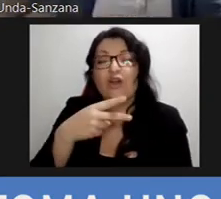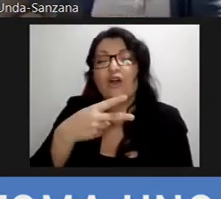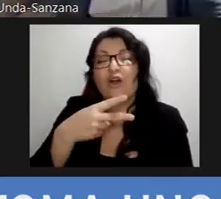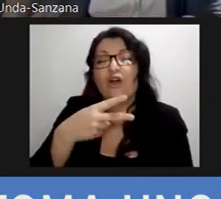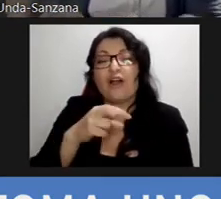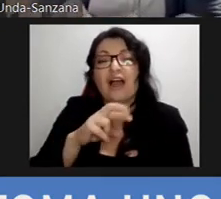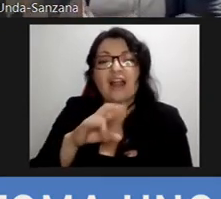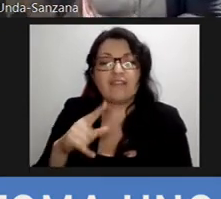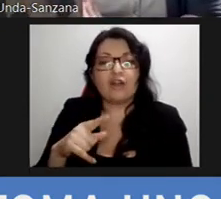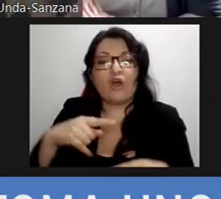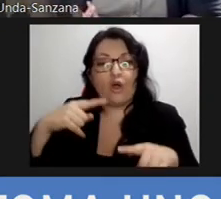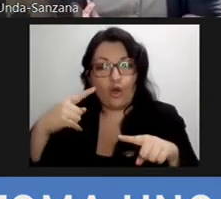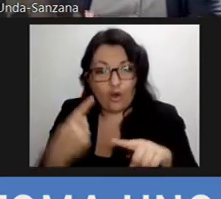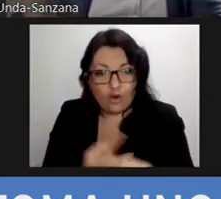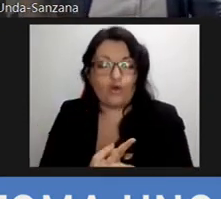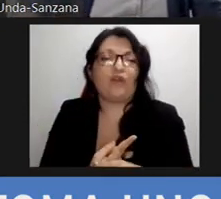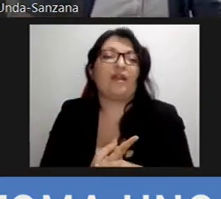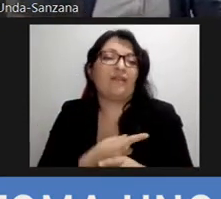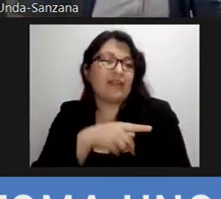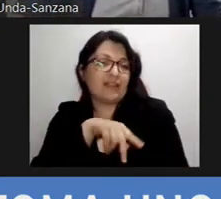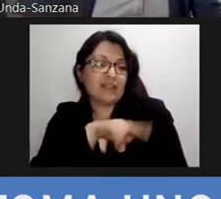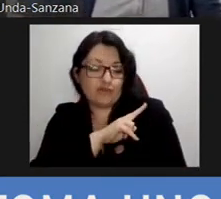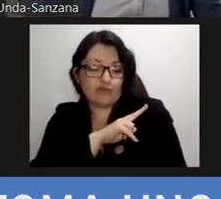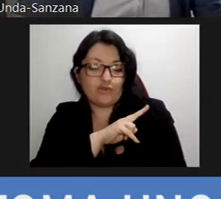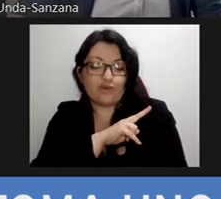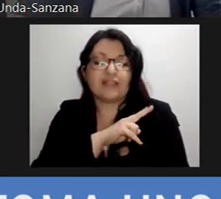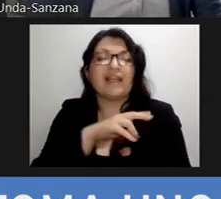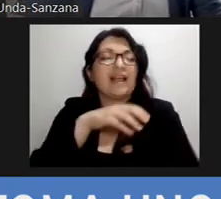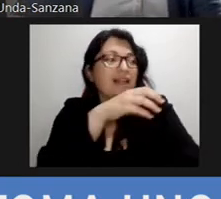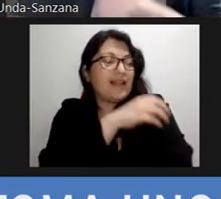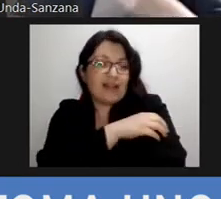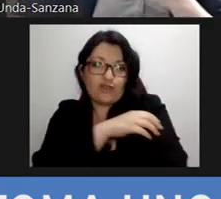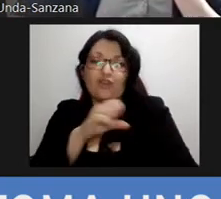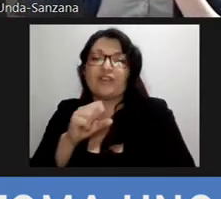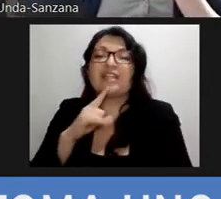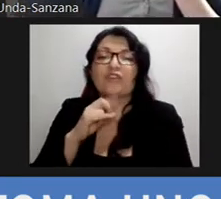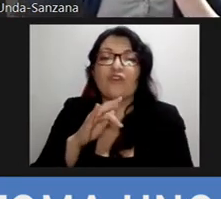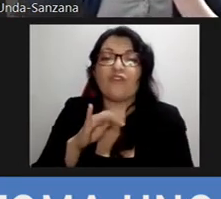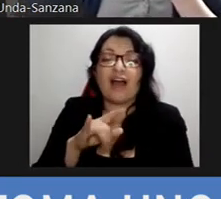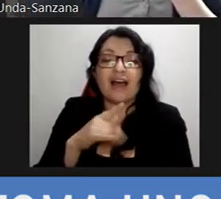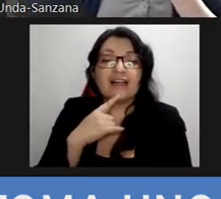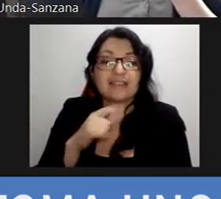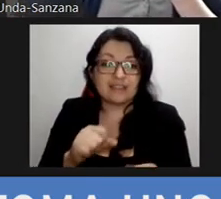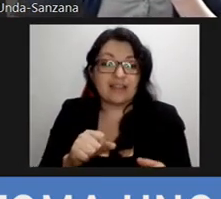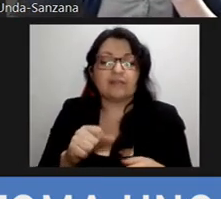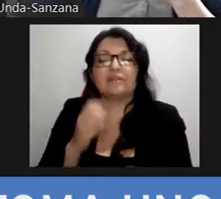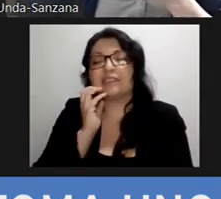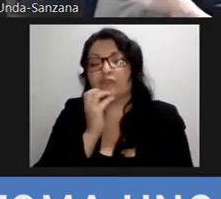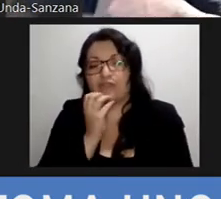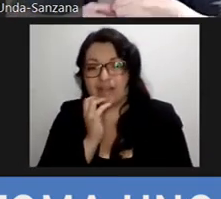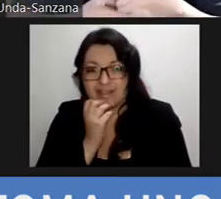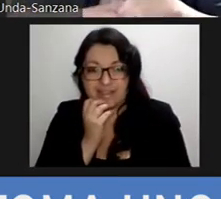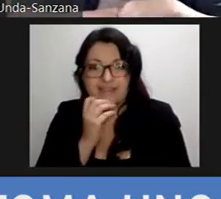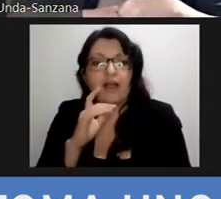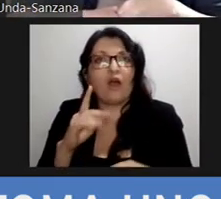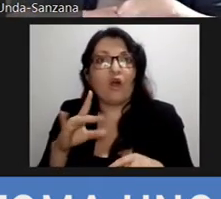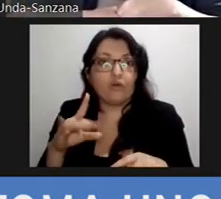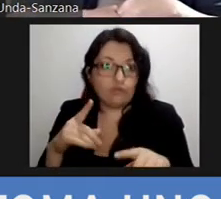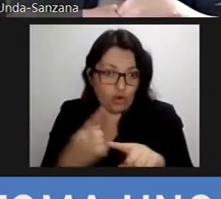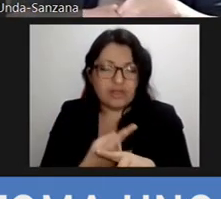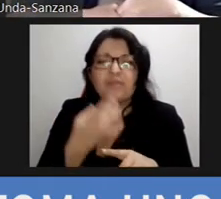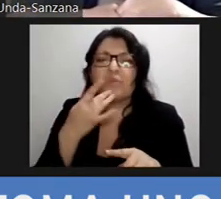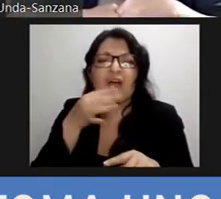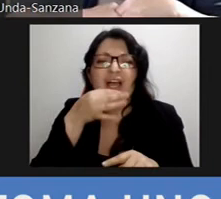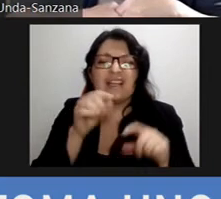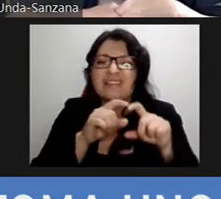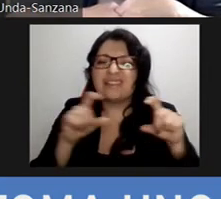Harvard volvió al ataque, digamos, en el norte de Chile, nuevamente en la región de Antofagasta, cuando estaban decidiendo que